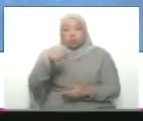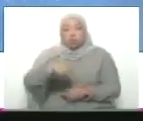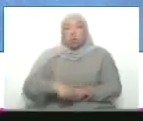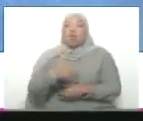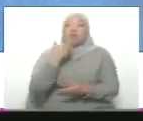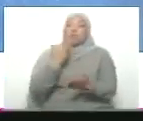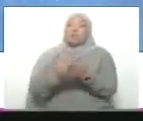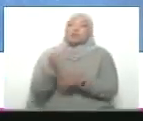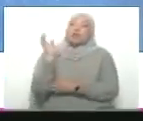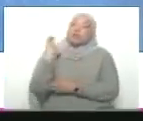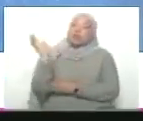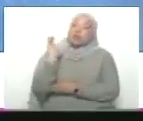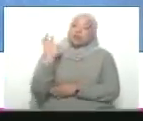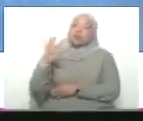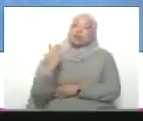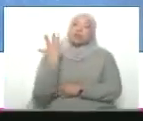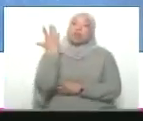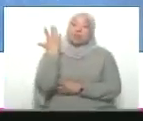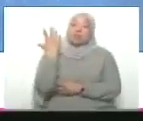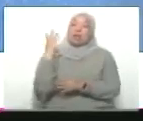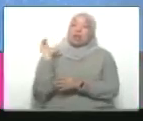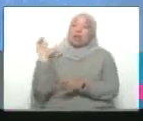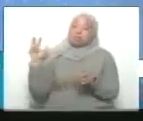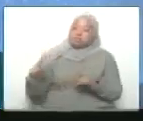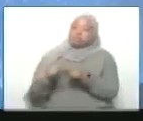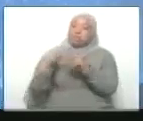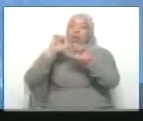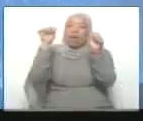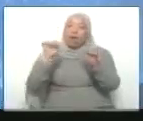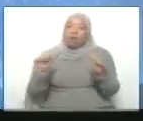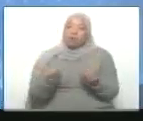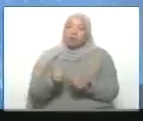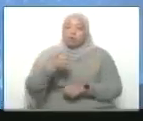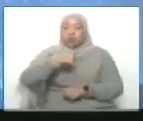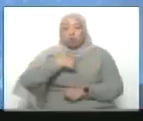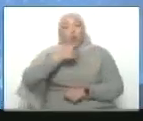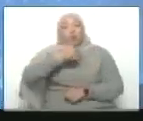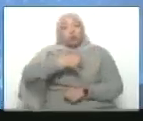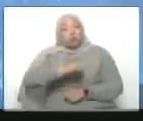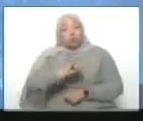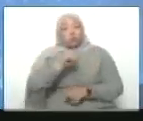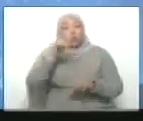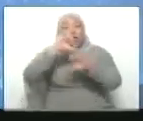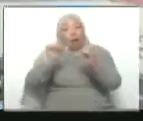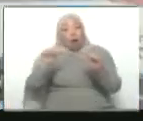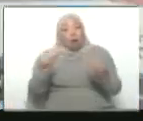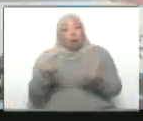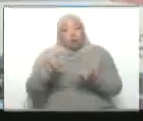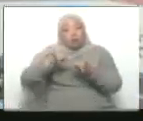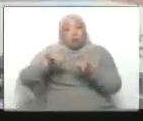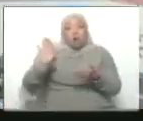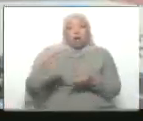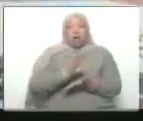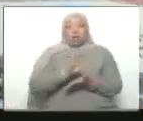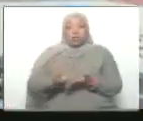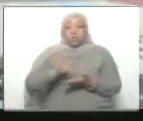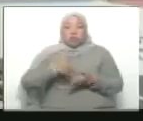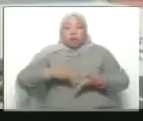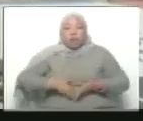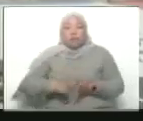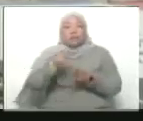biennale. Gracias por recibirnos en esta quinta bienal. Je suis tunisien. Je suis content d'être parmi vous. Yo vengo de